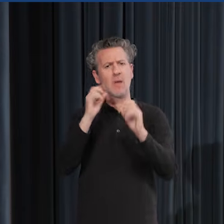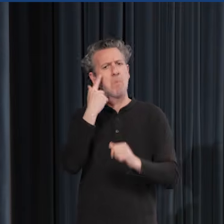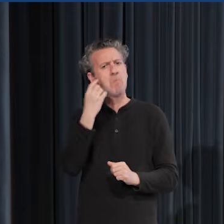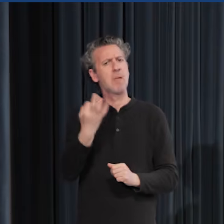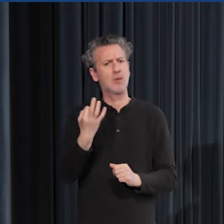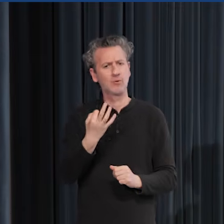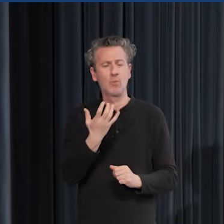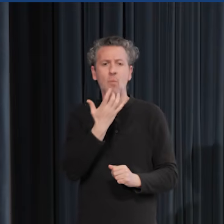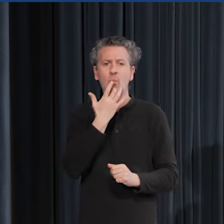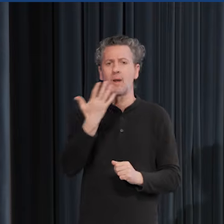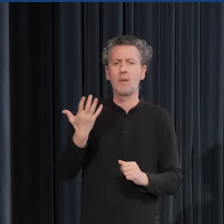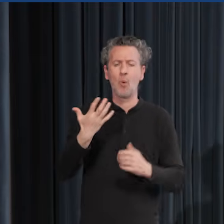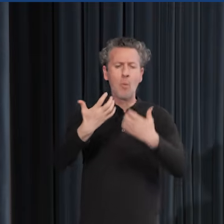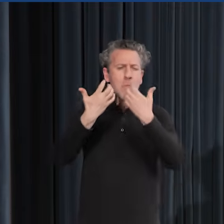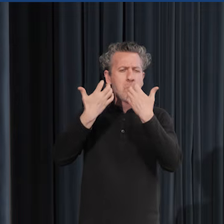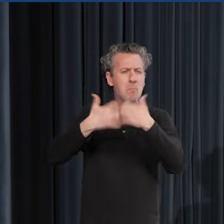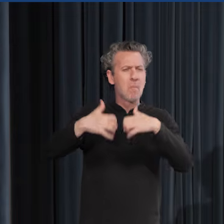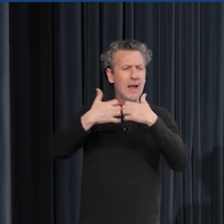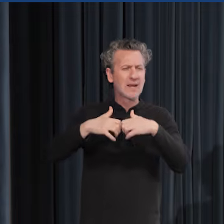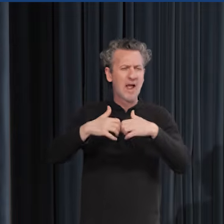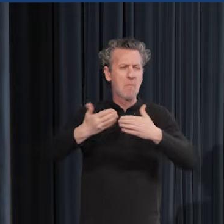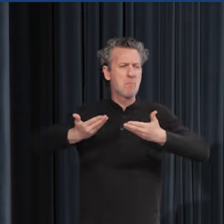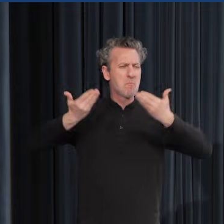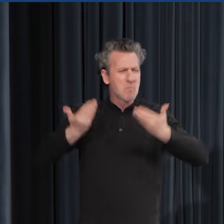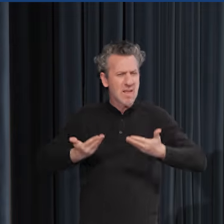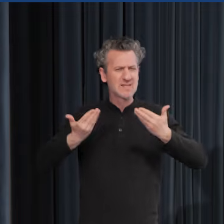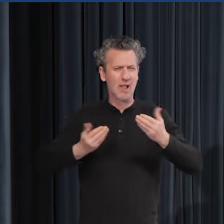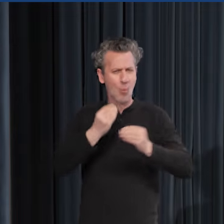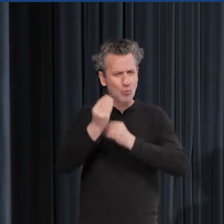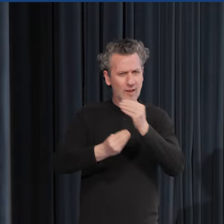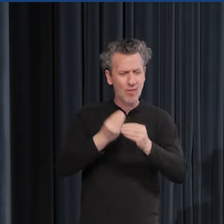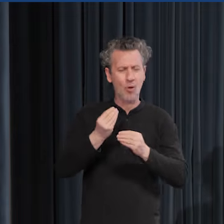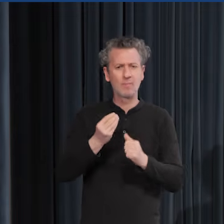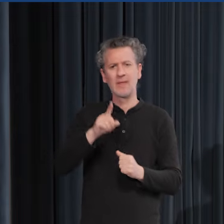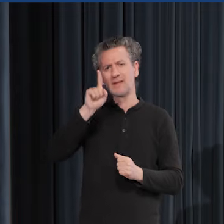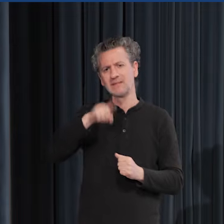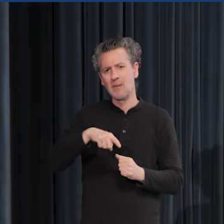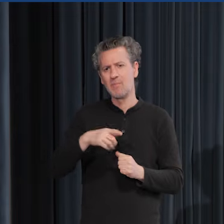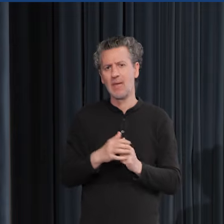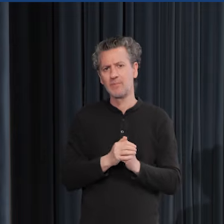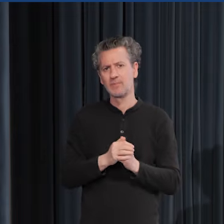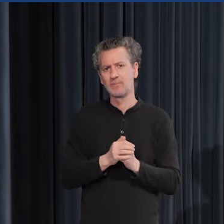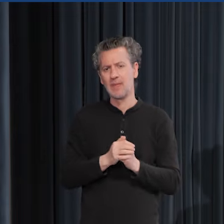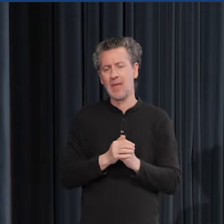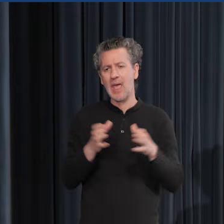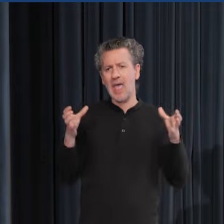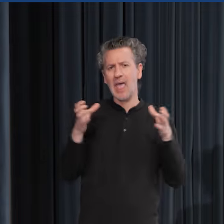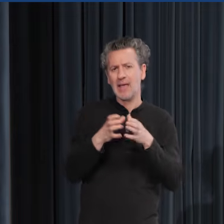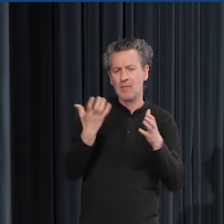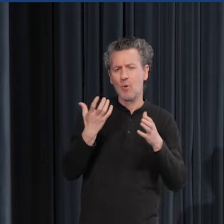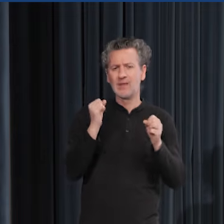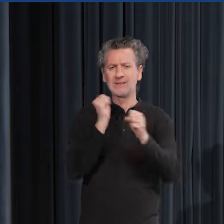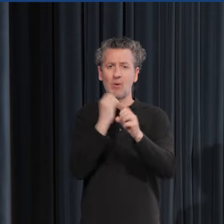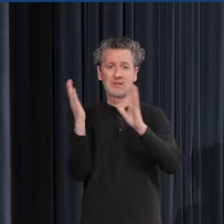podemos citar la utilización de maquinaria pesada, la utilización de equipos de trabajos temporales en altura,